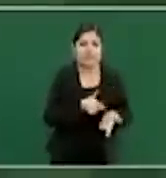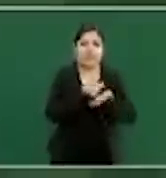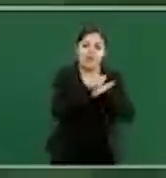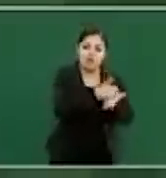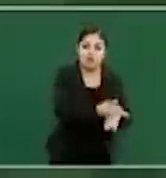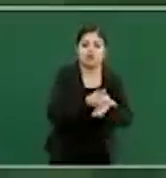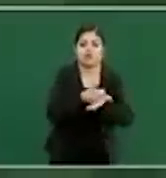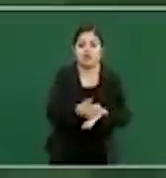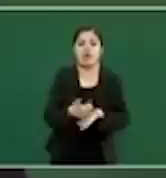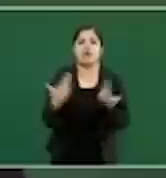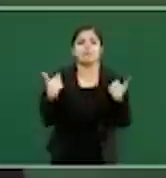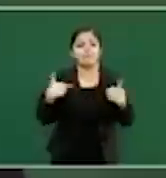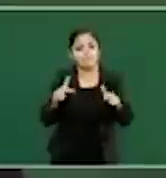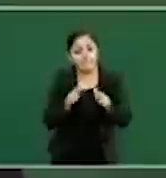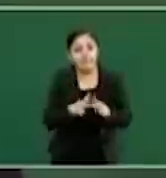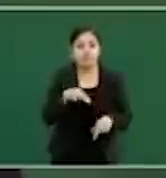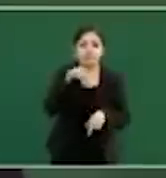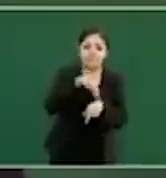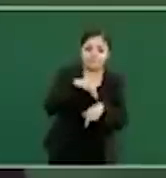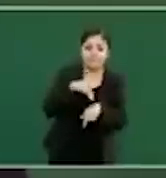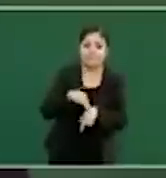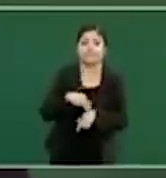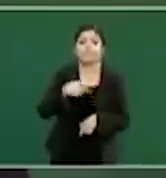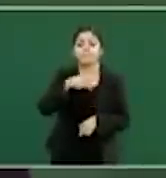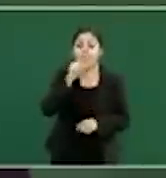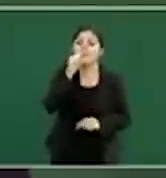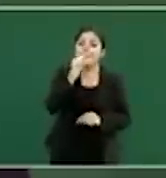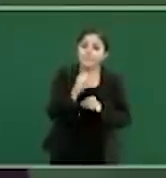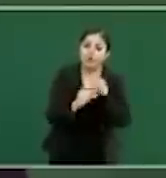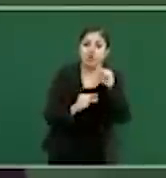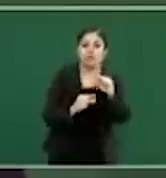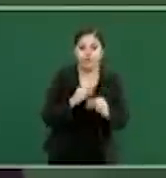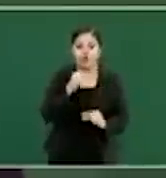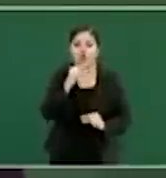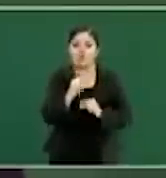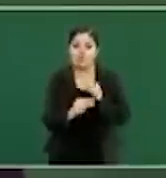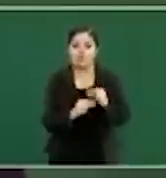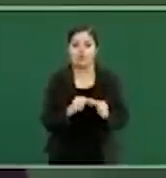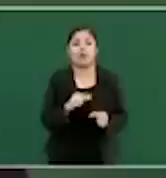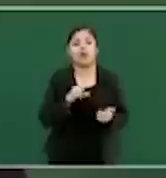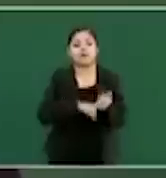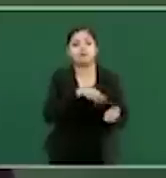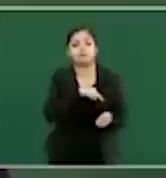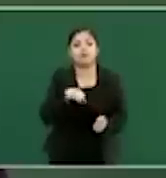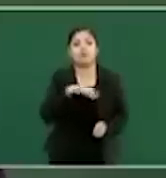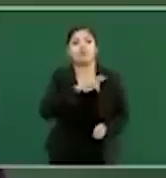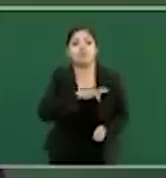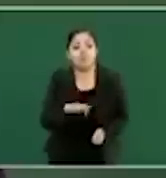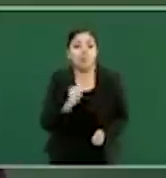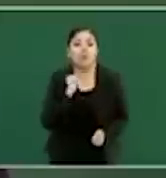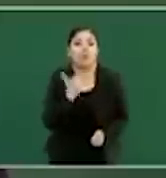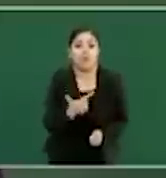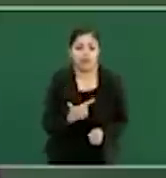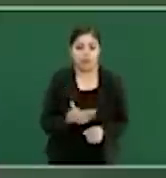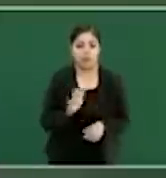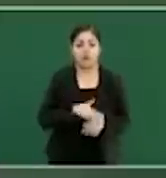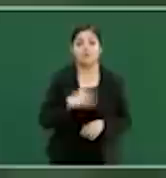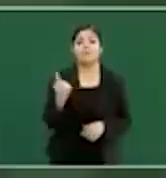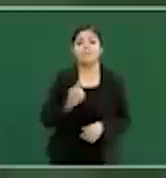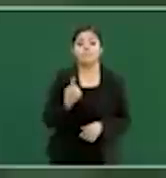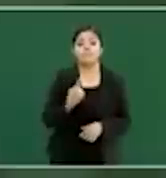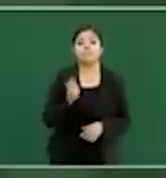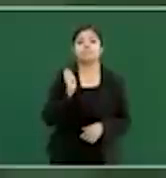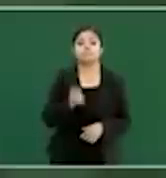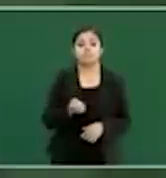basificar a maestros, a médicos, pero hay que hacerlo poco a poco, en la medida de nuestras posibilidades, porque